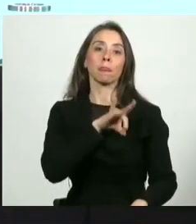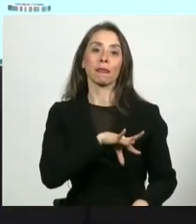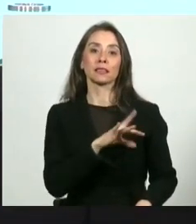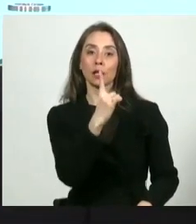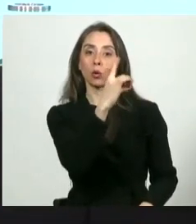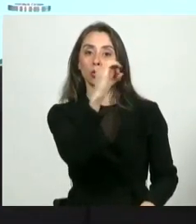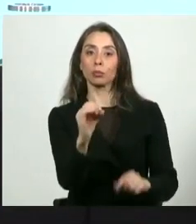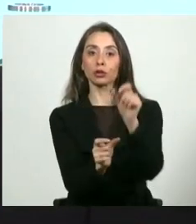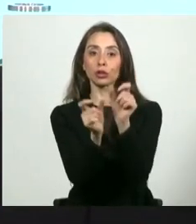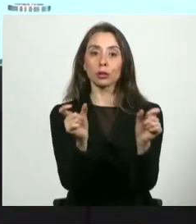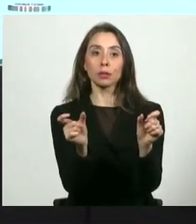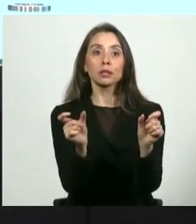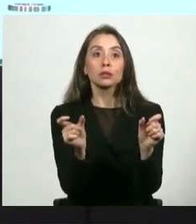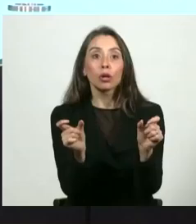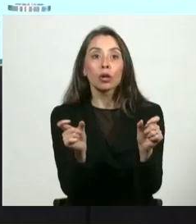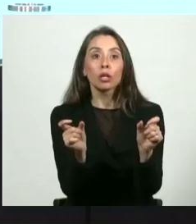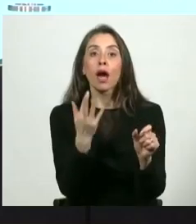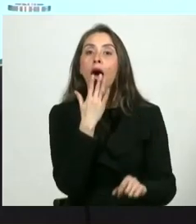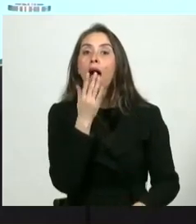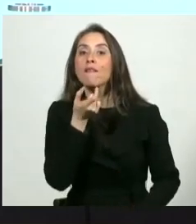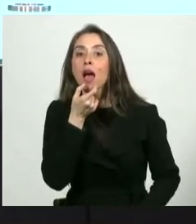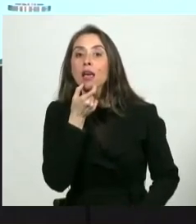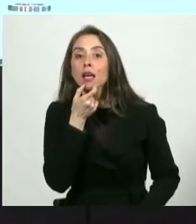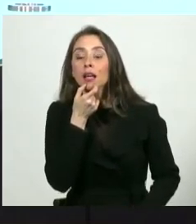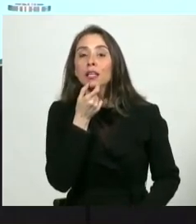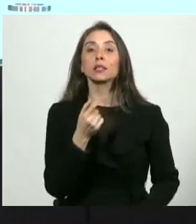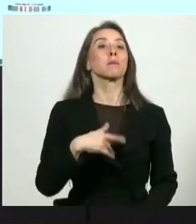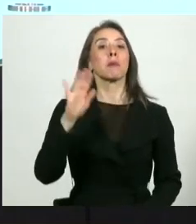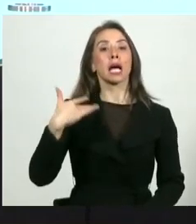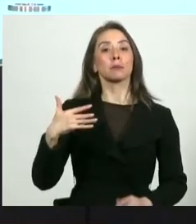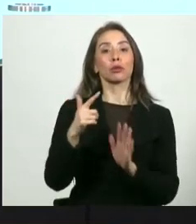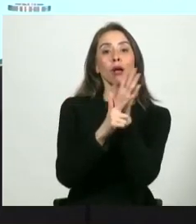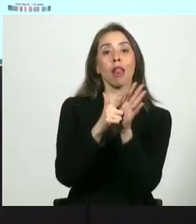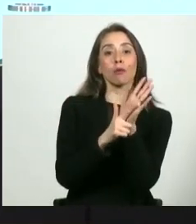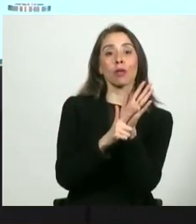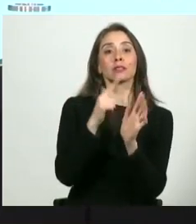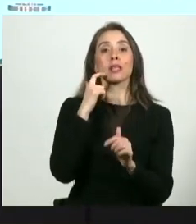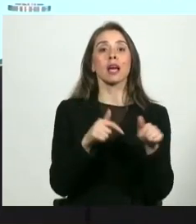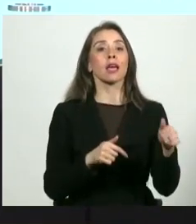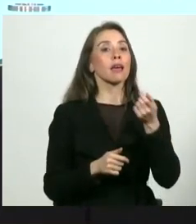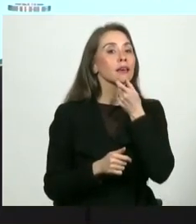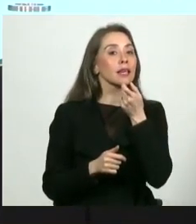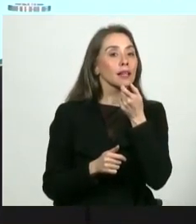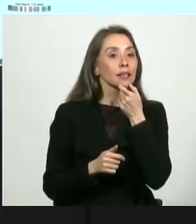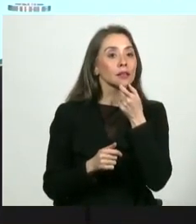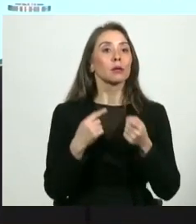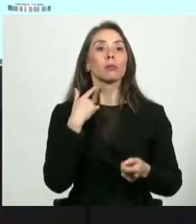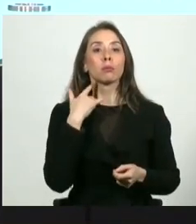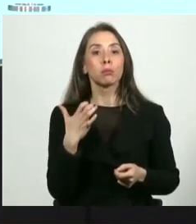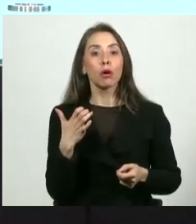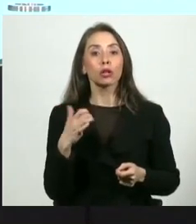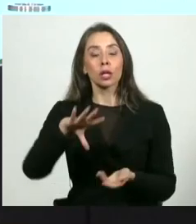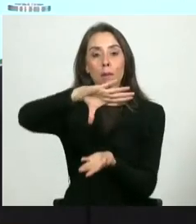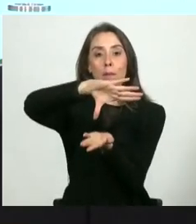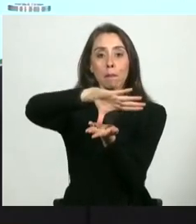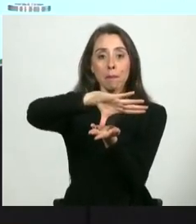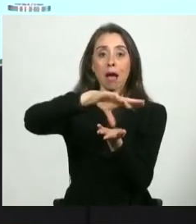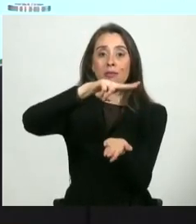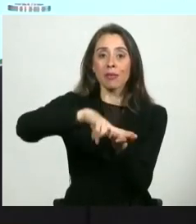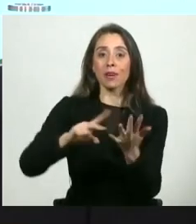el 1% de las personas hablan inglés. Lo encuentro mucho más importante de la lengua de señas que el inglés, porque creo que para ser un país